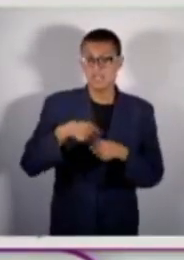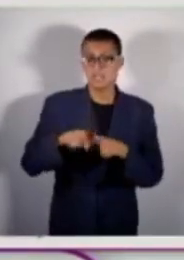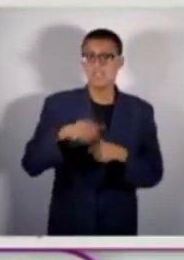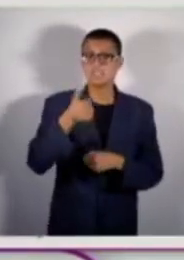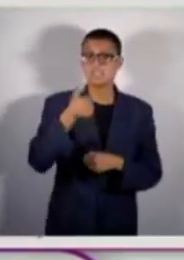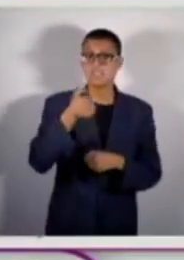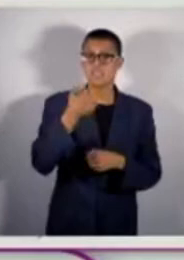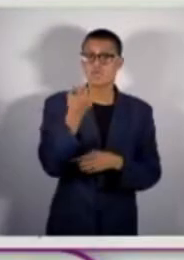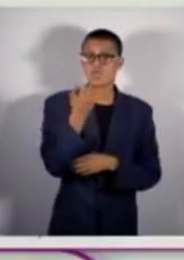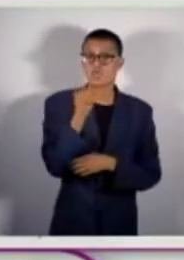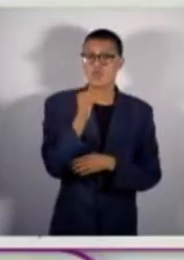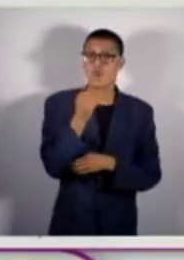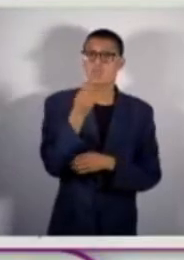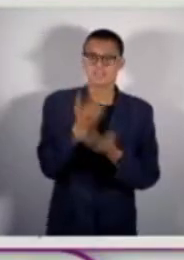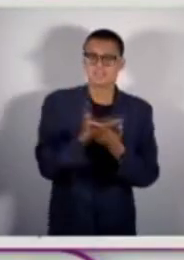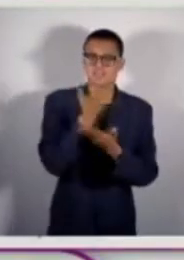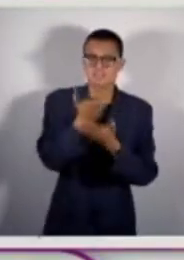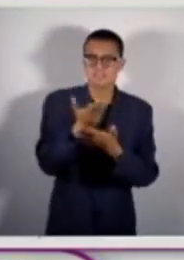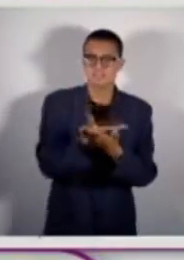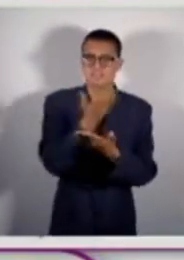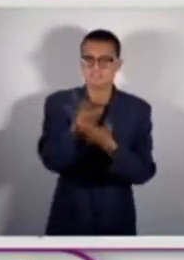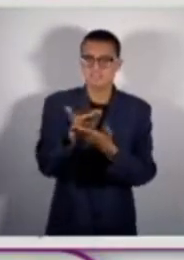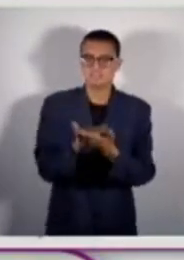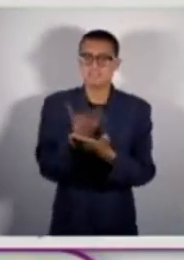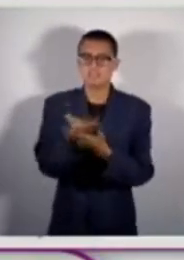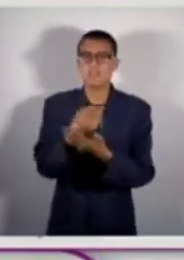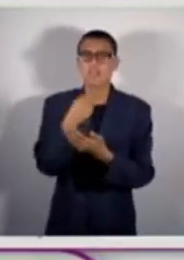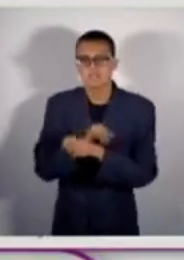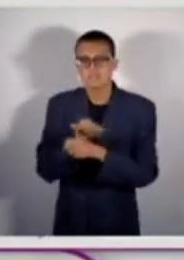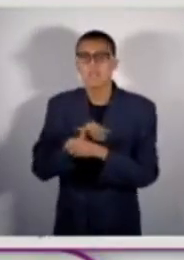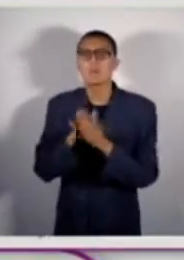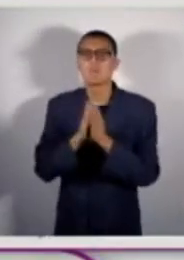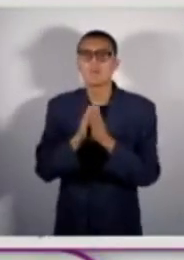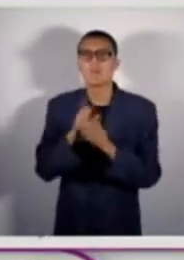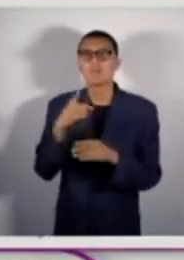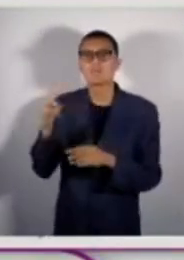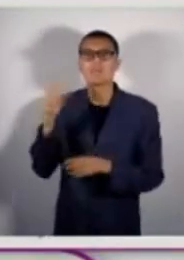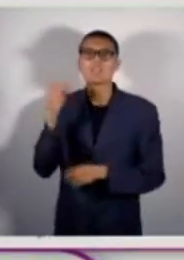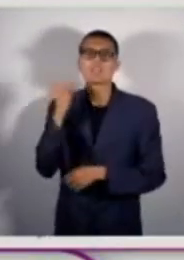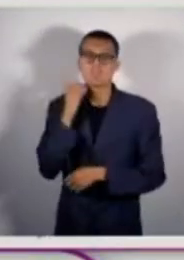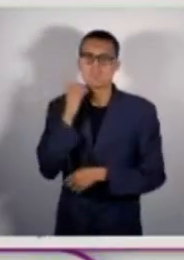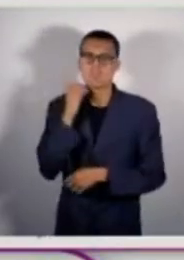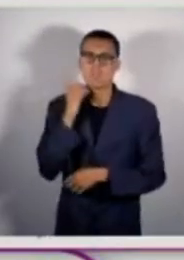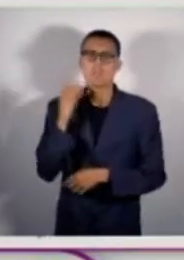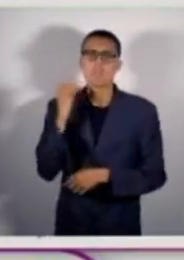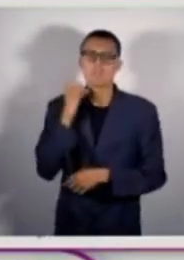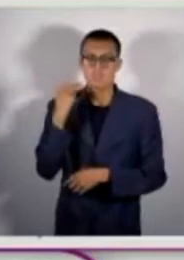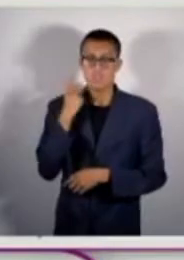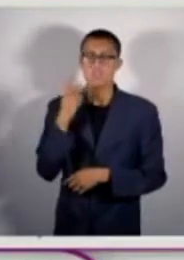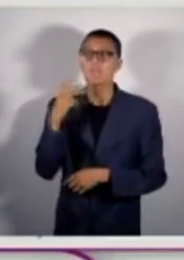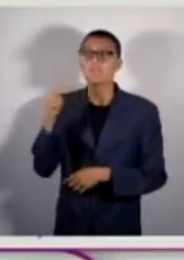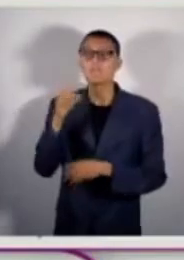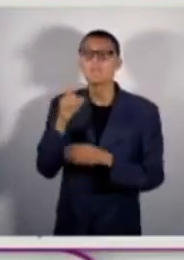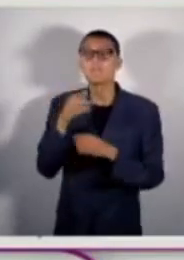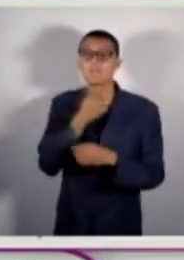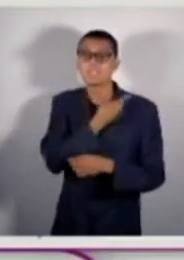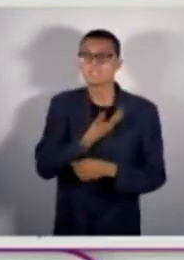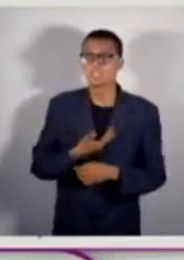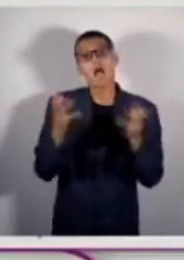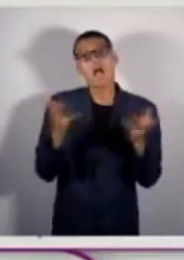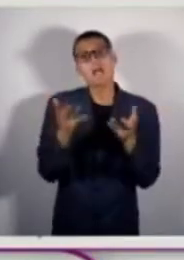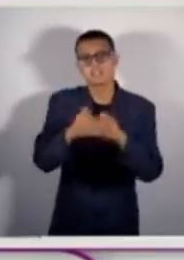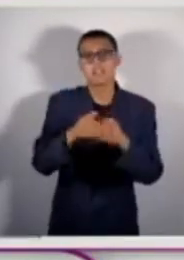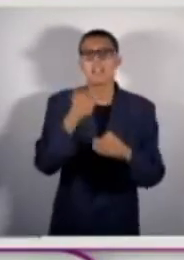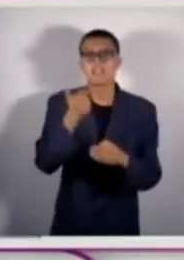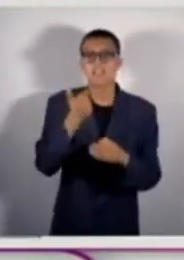boletas electorales. Diferencien su voto. Vean qué han hecho con el dinero los diputados y también la presidencia municipal cuando puede o se arriesga a poner